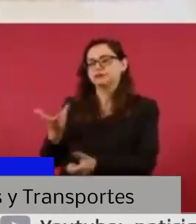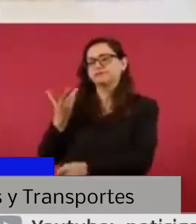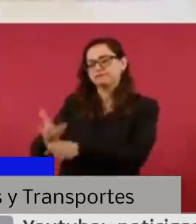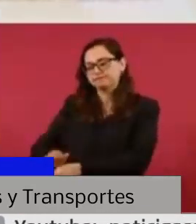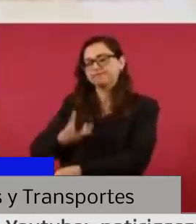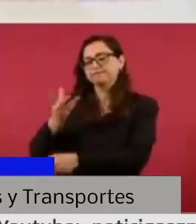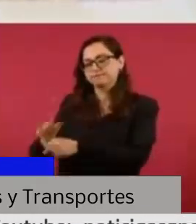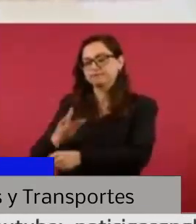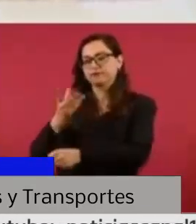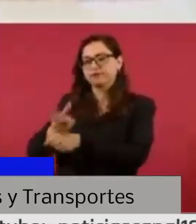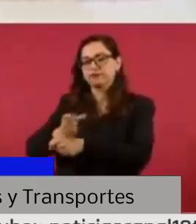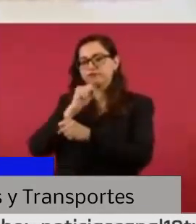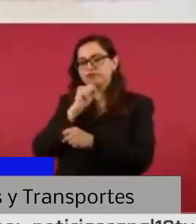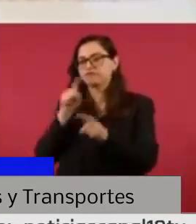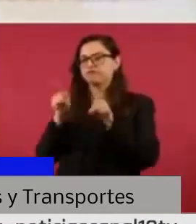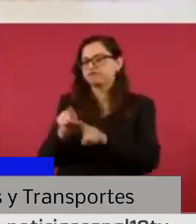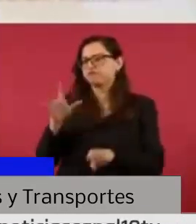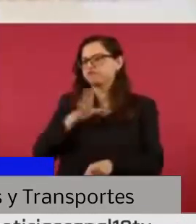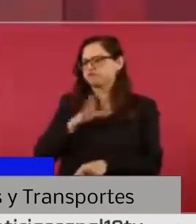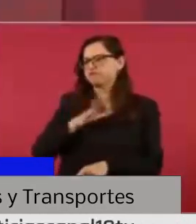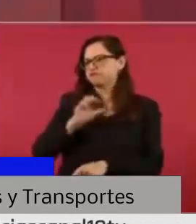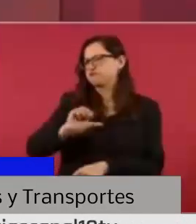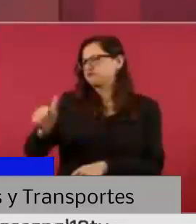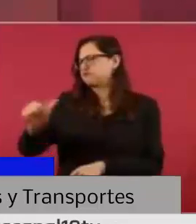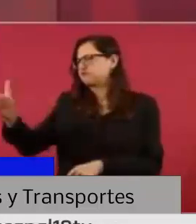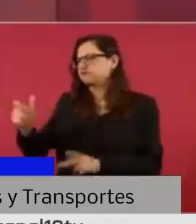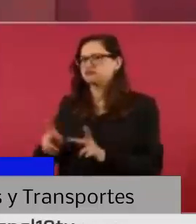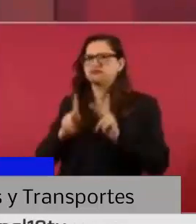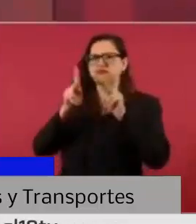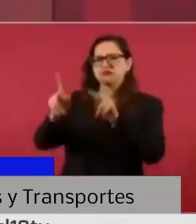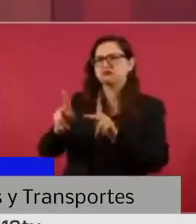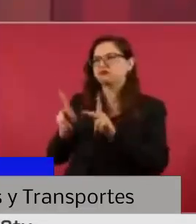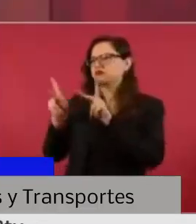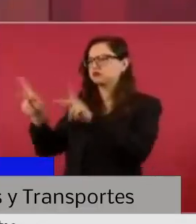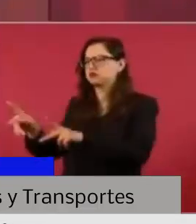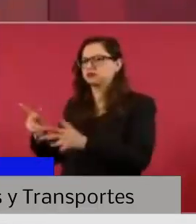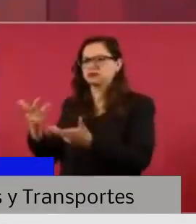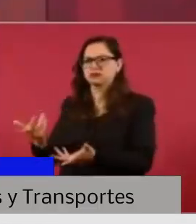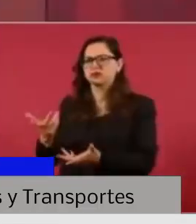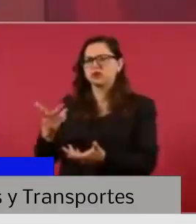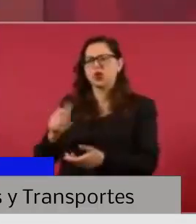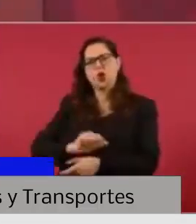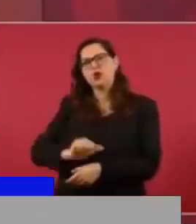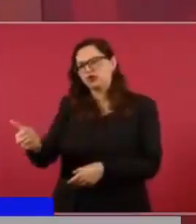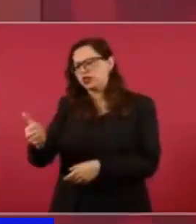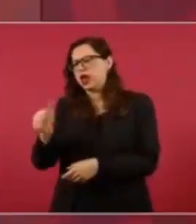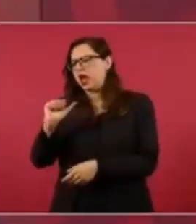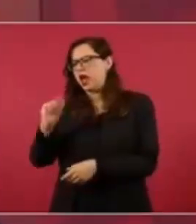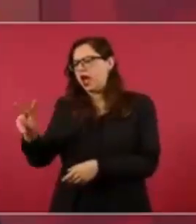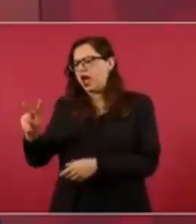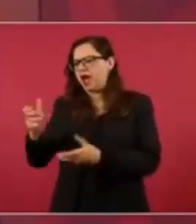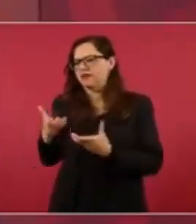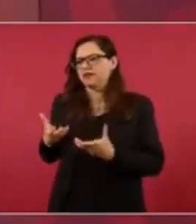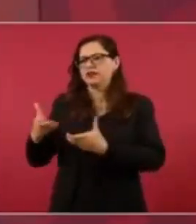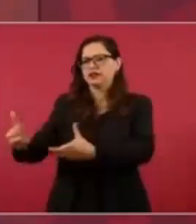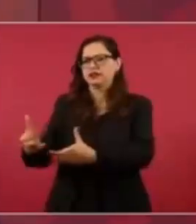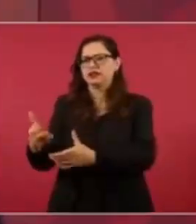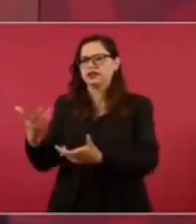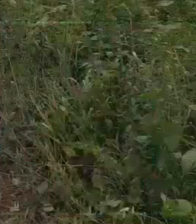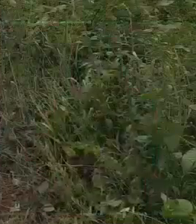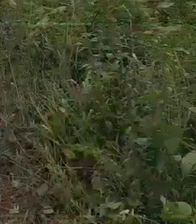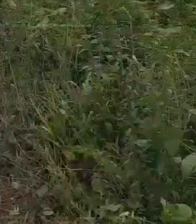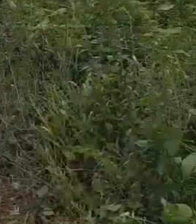están haciendo del Bulevar Colosio, el puente y la avenida Chacmol y el mejorar el distribuidor